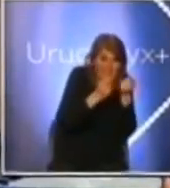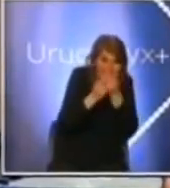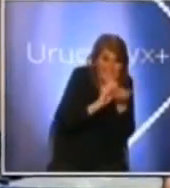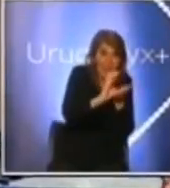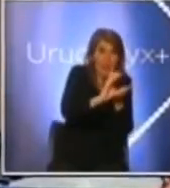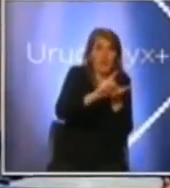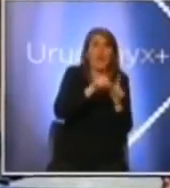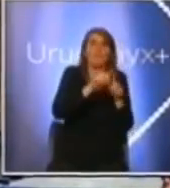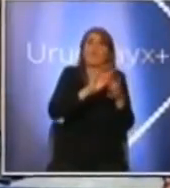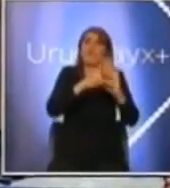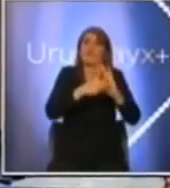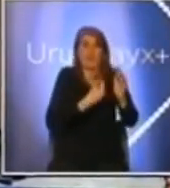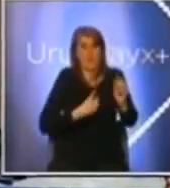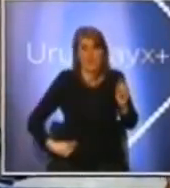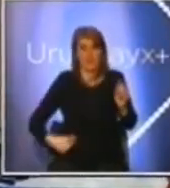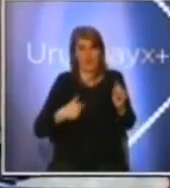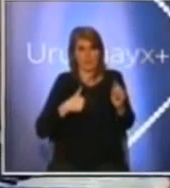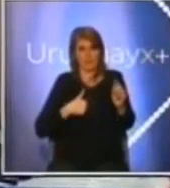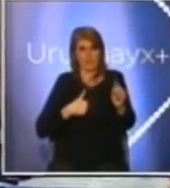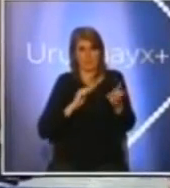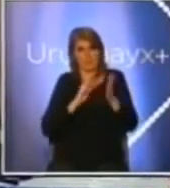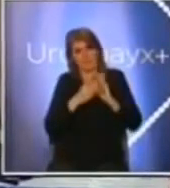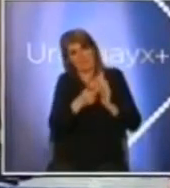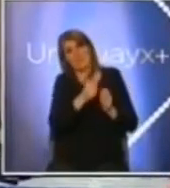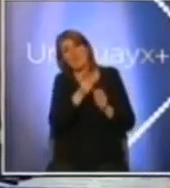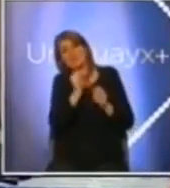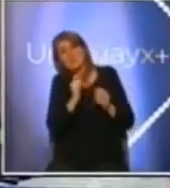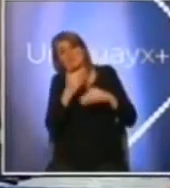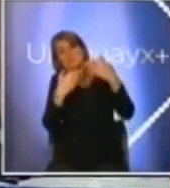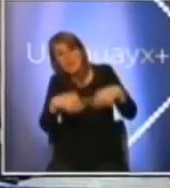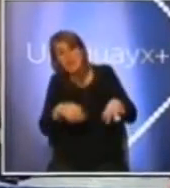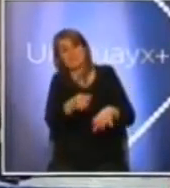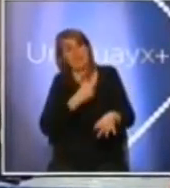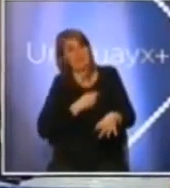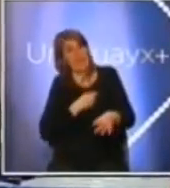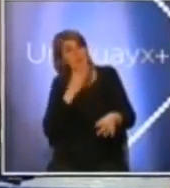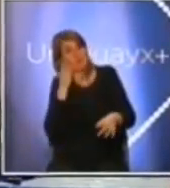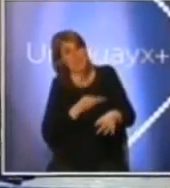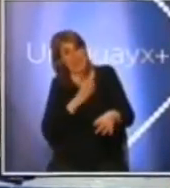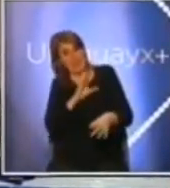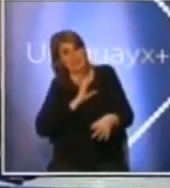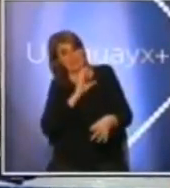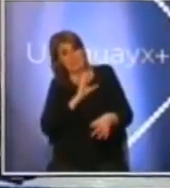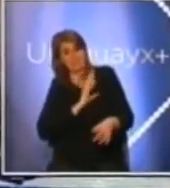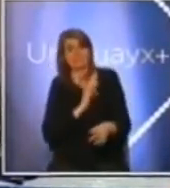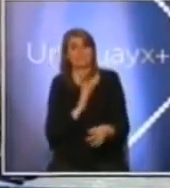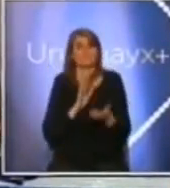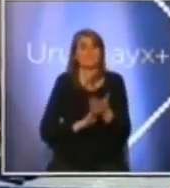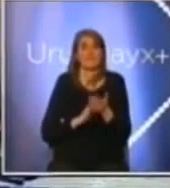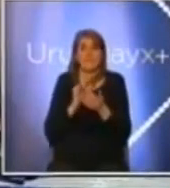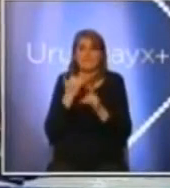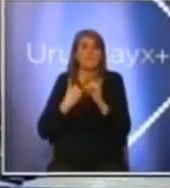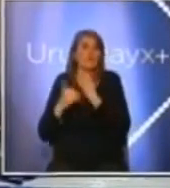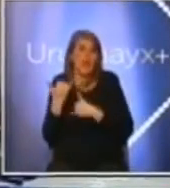acciones. En cuanto a algunos aspectos de tecnología de la información,